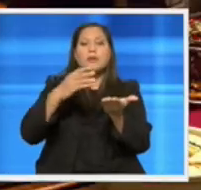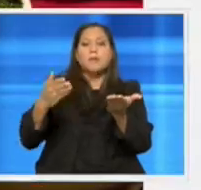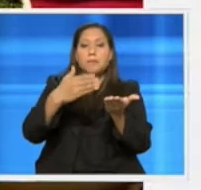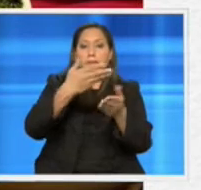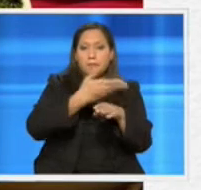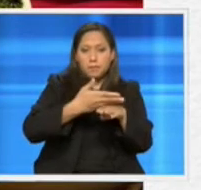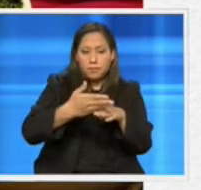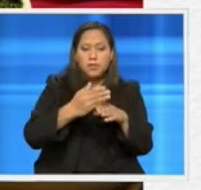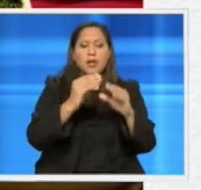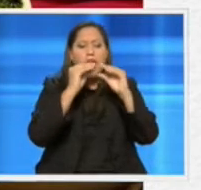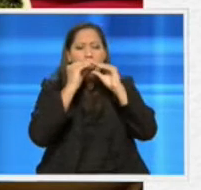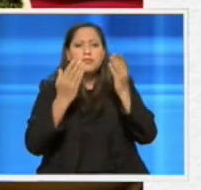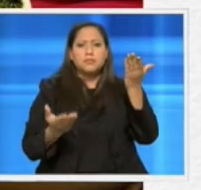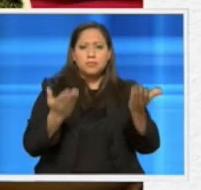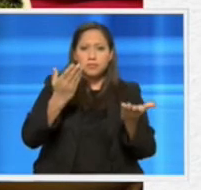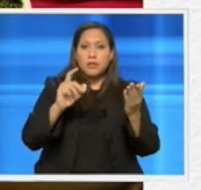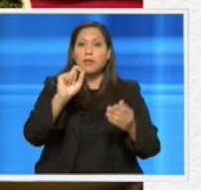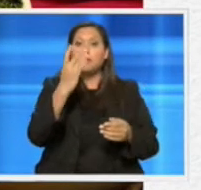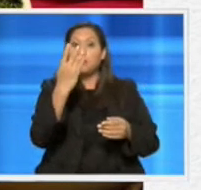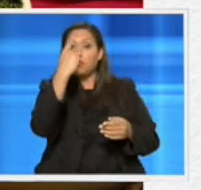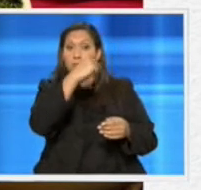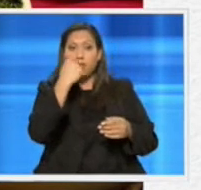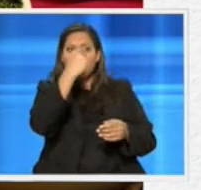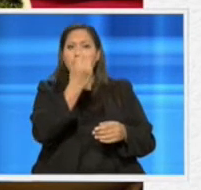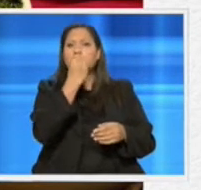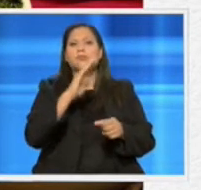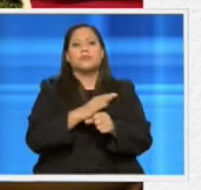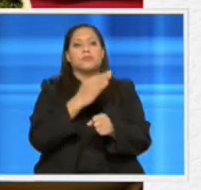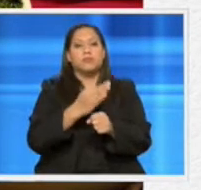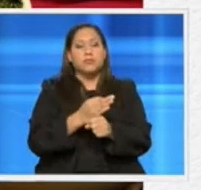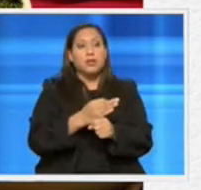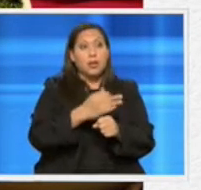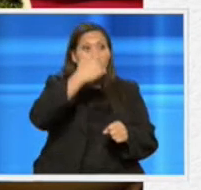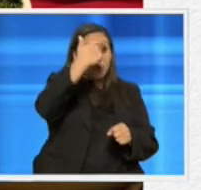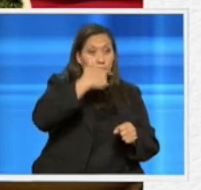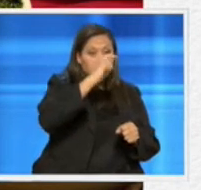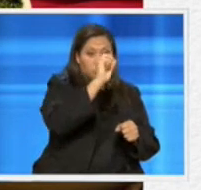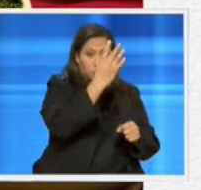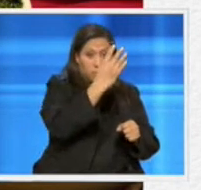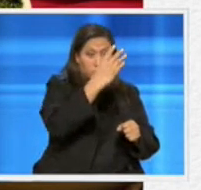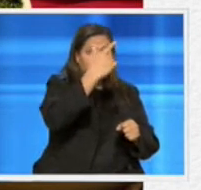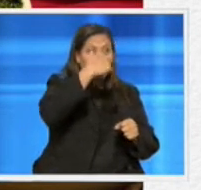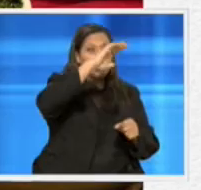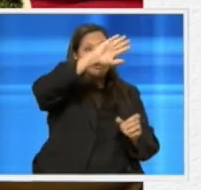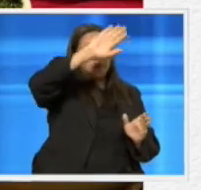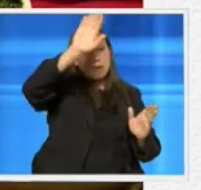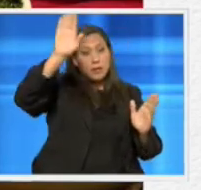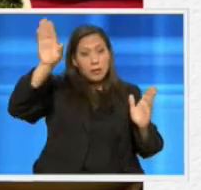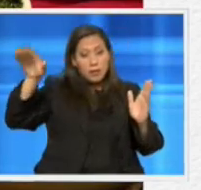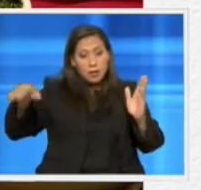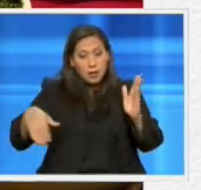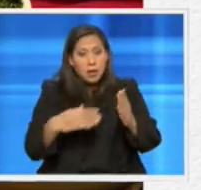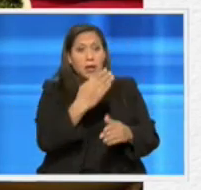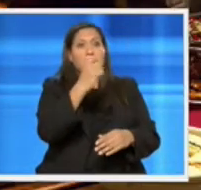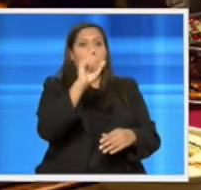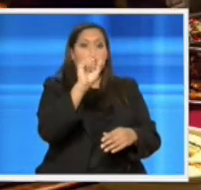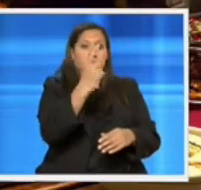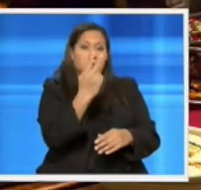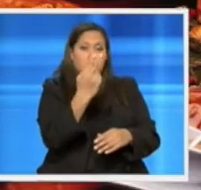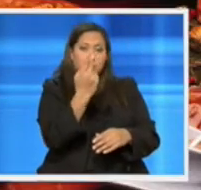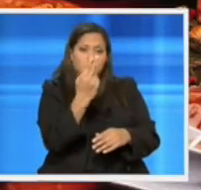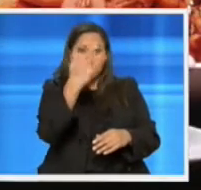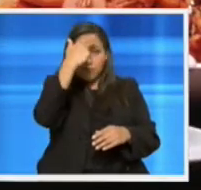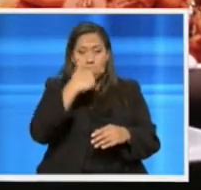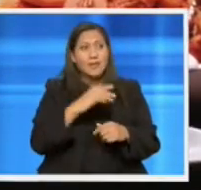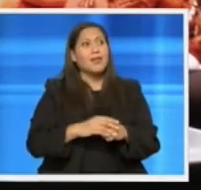das cuenta, solo son 24 horas de comilona. O sea, empieza en la noche del 24 y a lo mejor termina el 25 en la noche. Pero es que luego en mi casa el